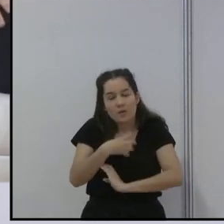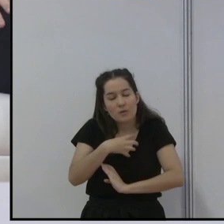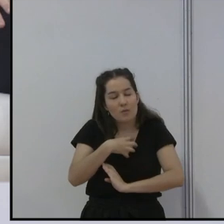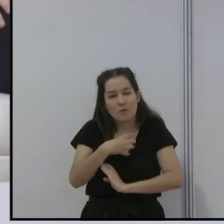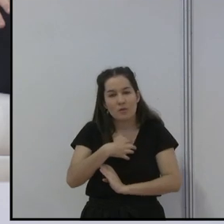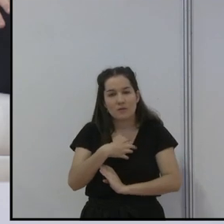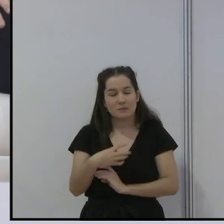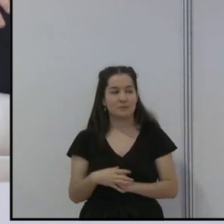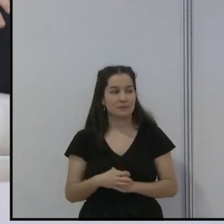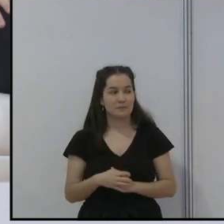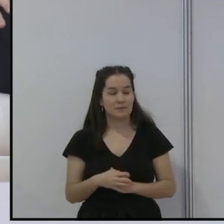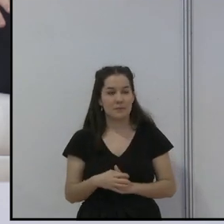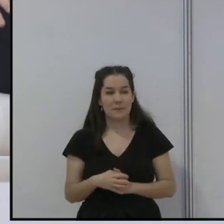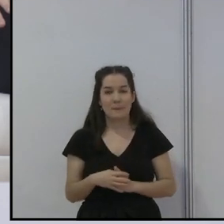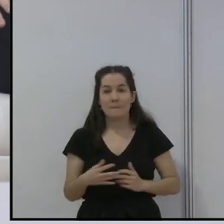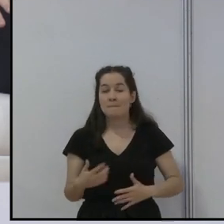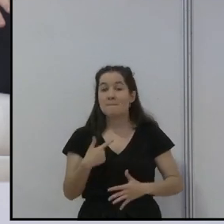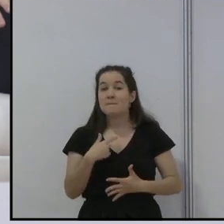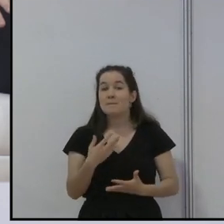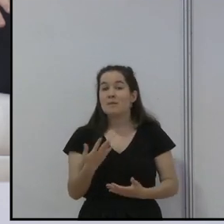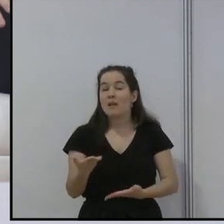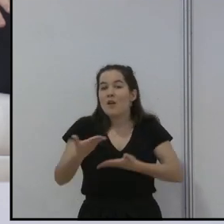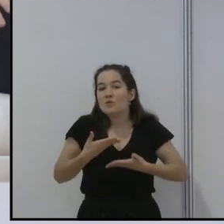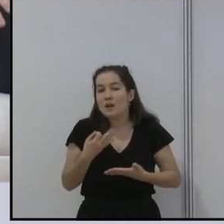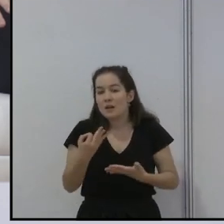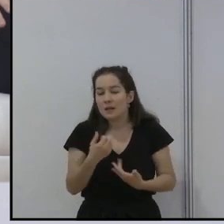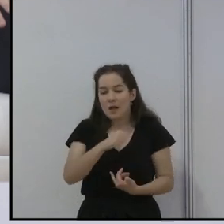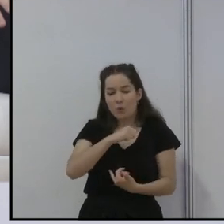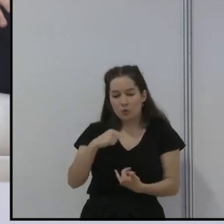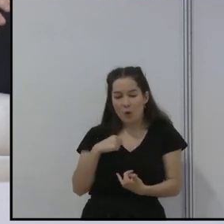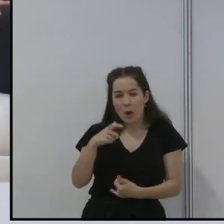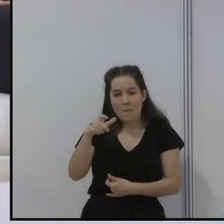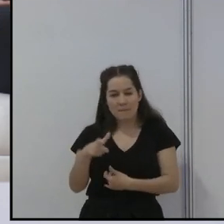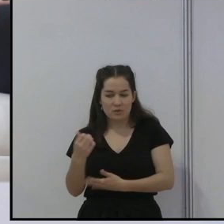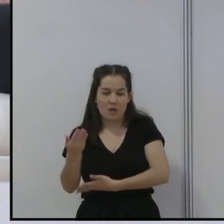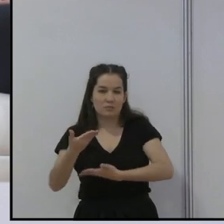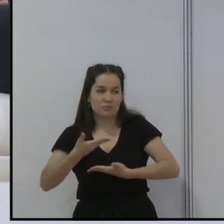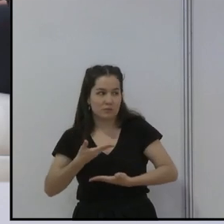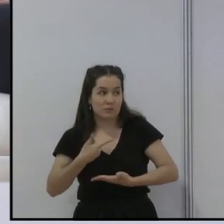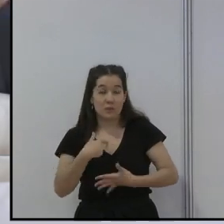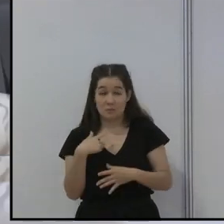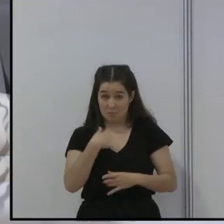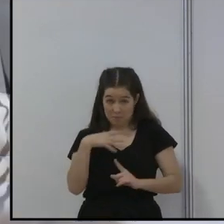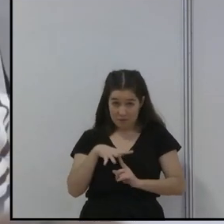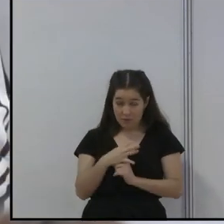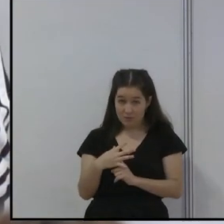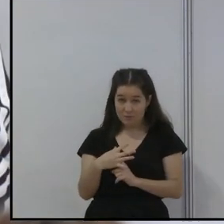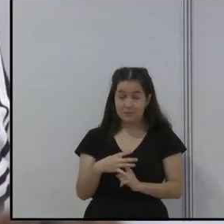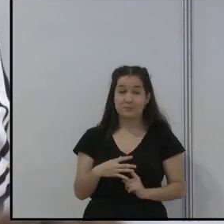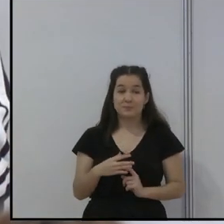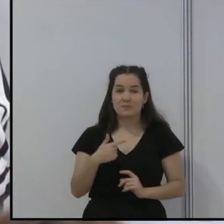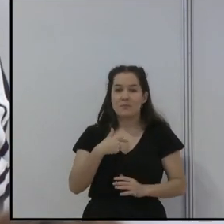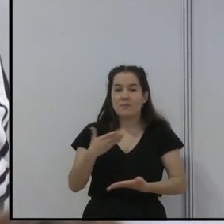qué es lo primero que te ayudó? ¿De ti mismo o de alguien que hiciera algo? La primera luz que viste y dijiste, uff. ¿Yo? Sí. En mi caso, lo primero que me